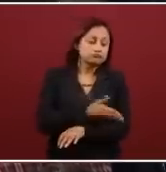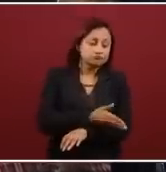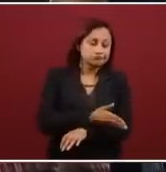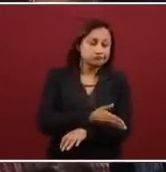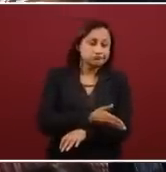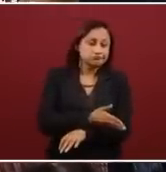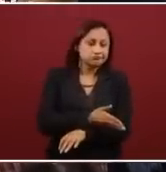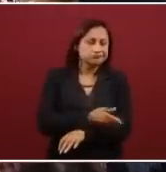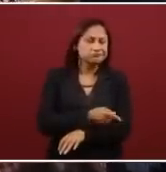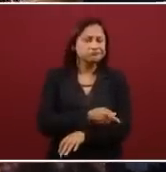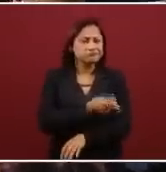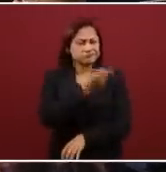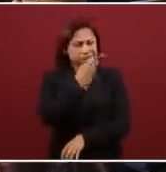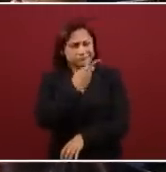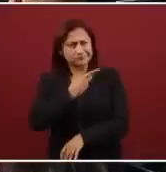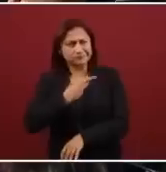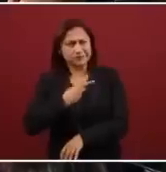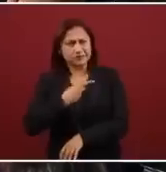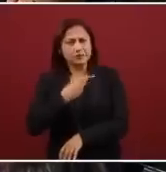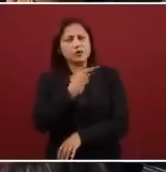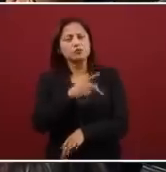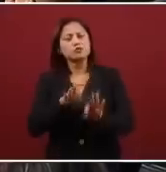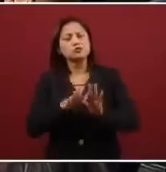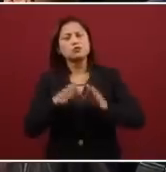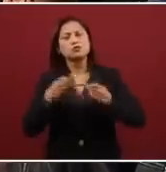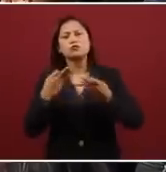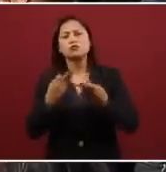si fue bueno el modelo,